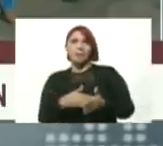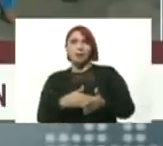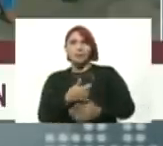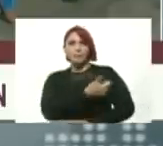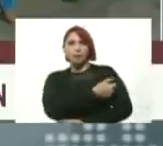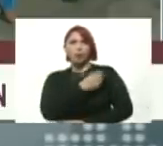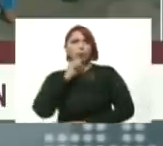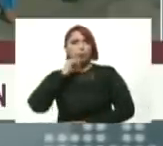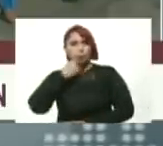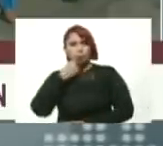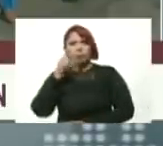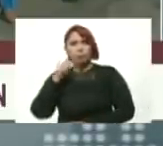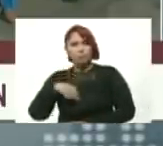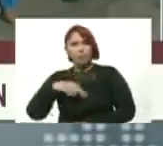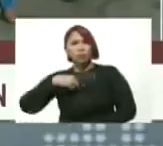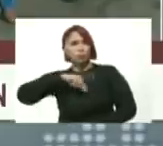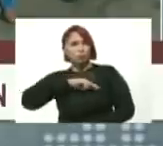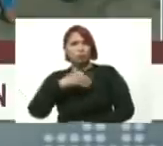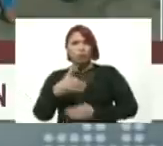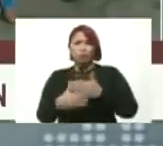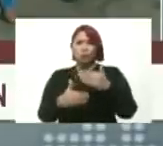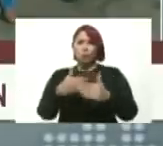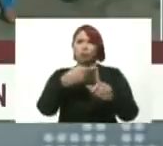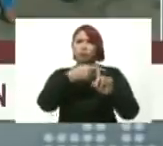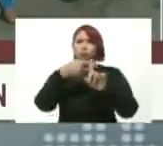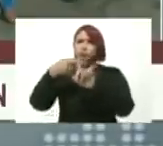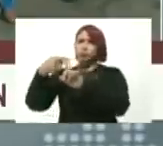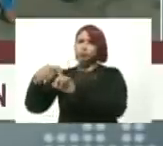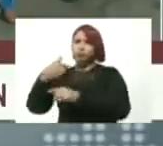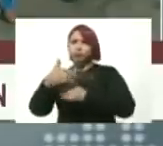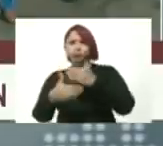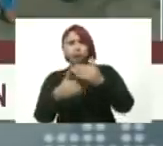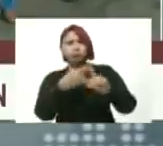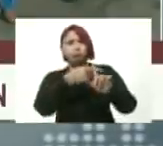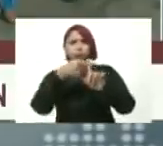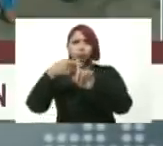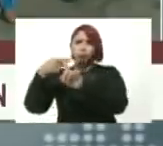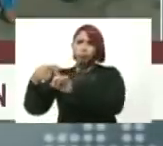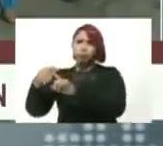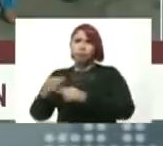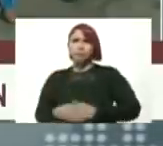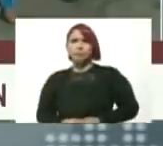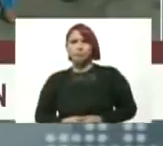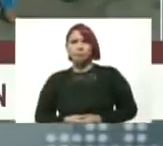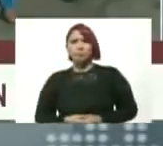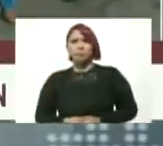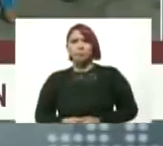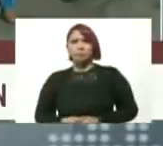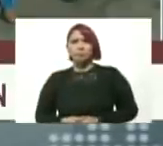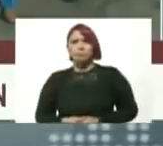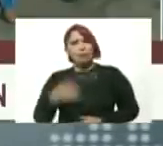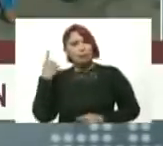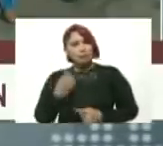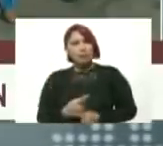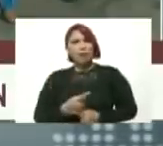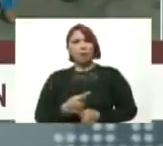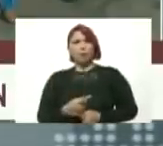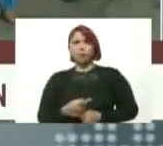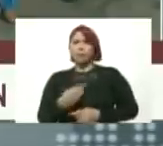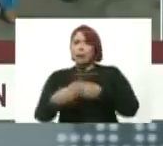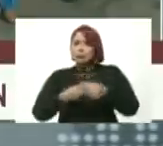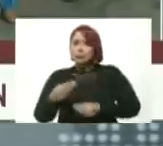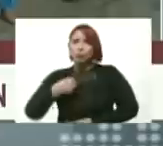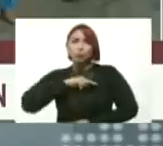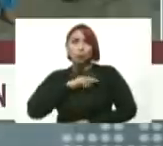así vamos mira sumando y sumando sumando y remando como debe ser nuestro país remar